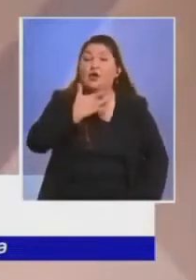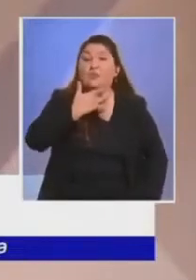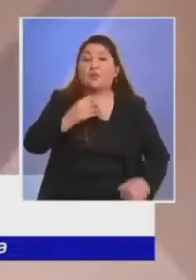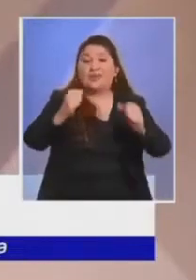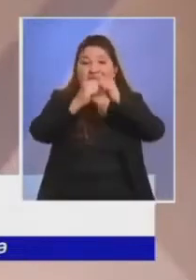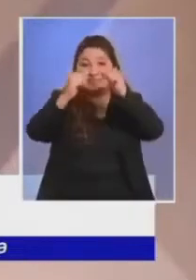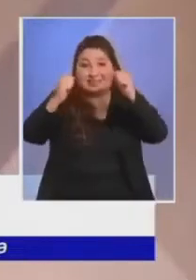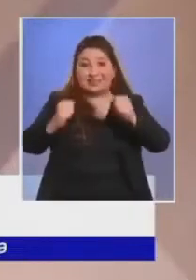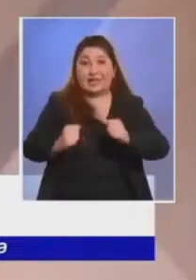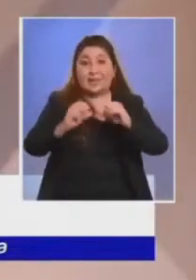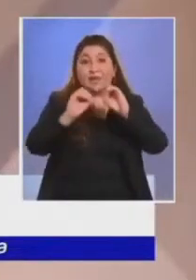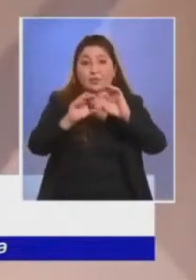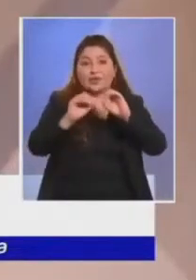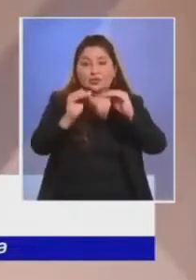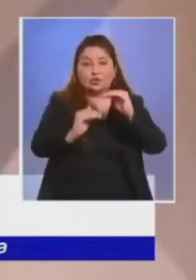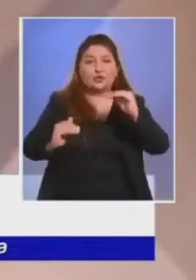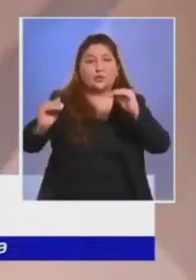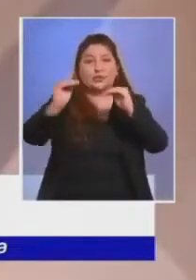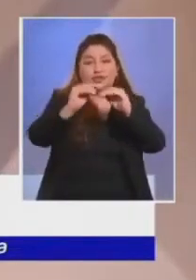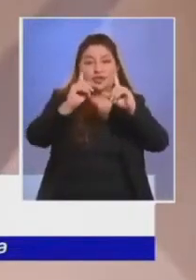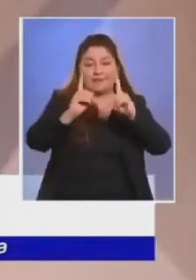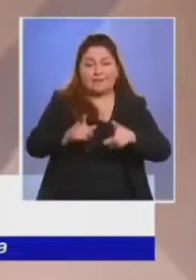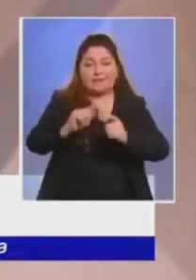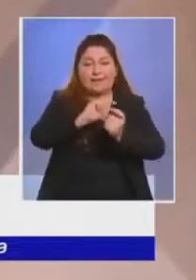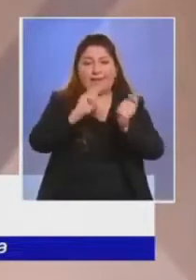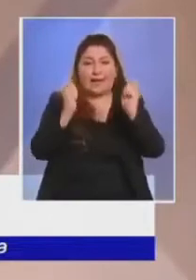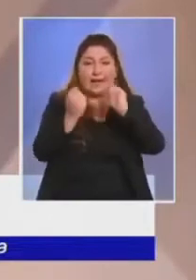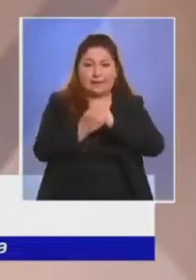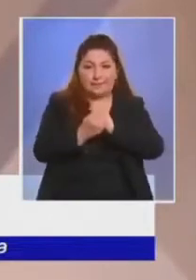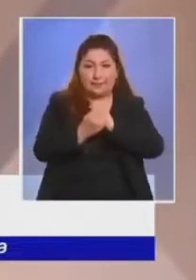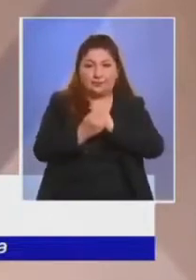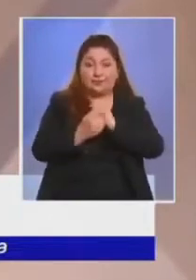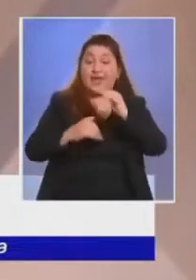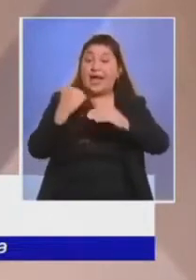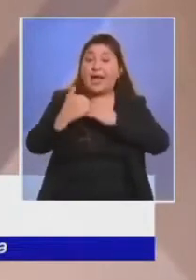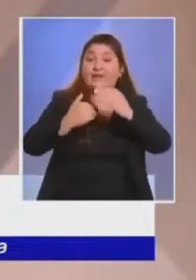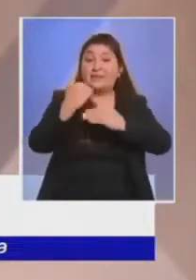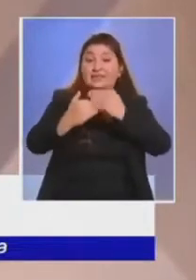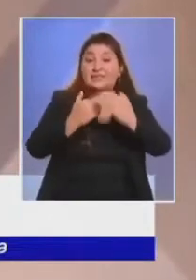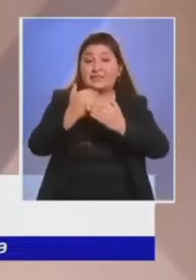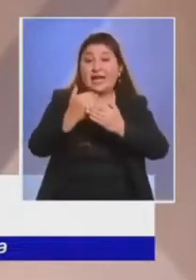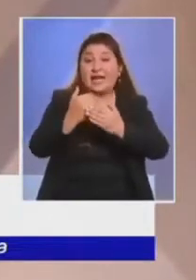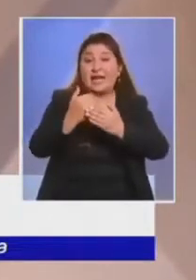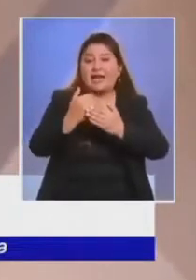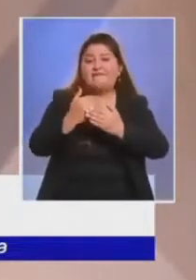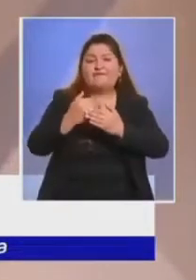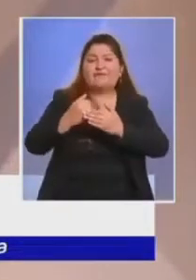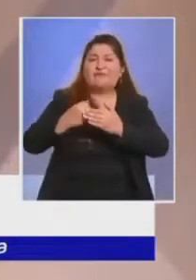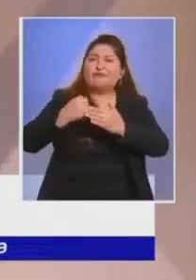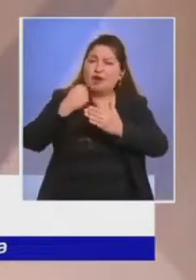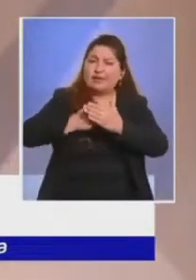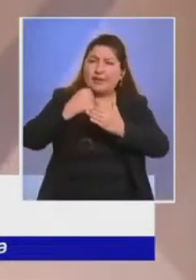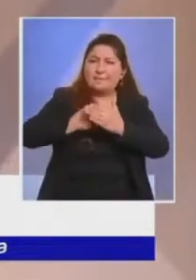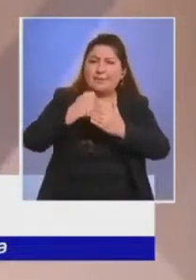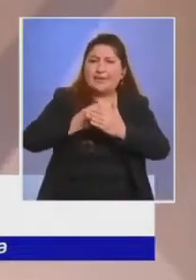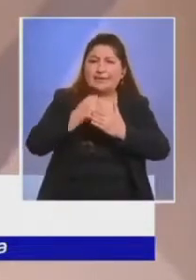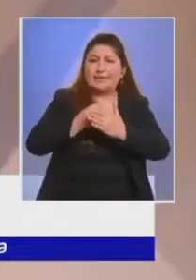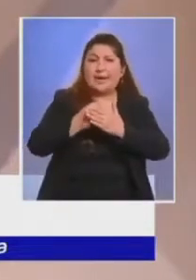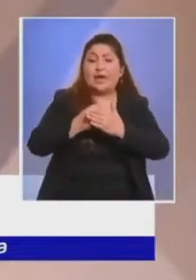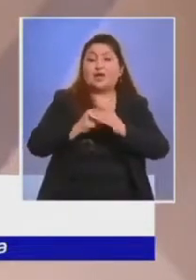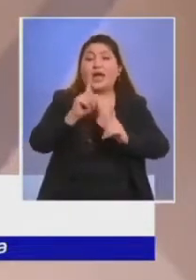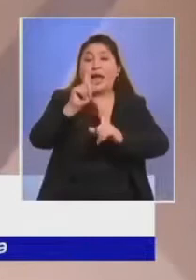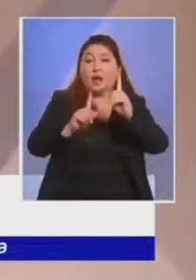superior requiere cambios. Primero, avanzar fuertemente en la condonación del CAE a aquellos que abandonaron el sistema y